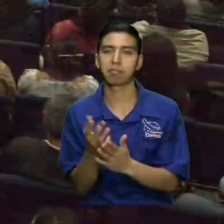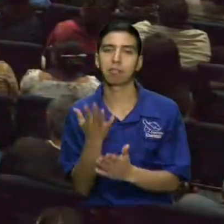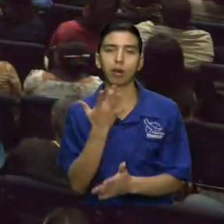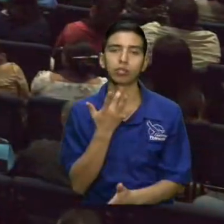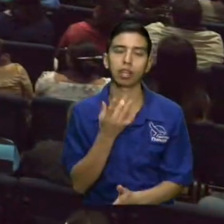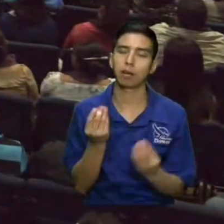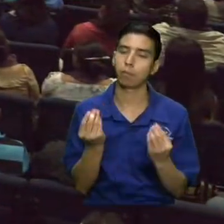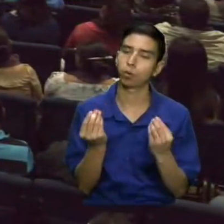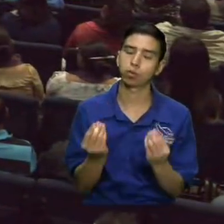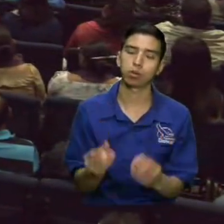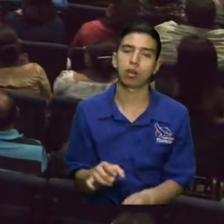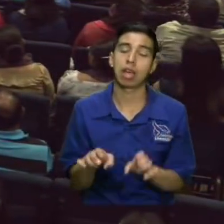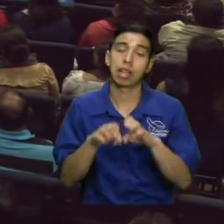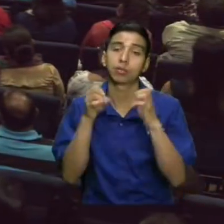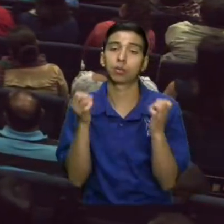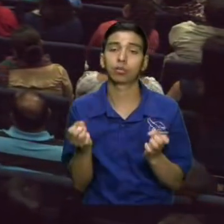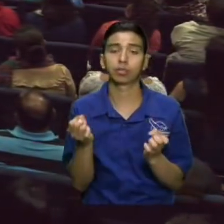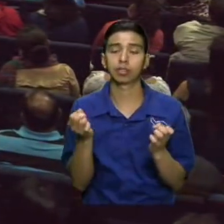Y entonces,